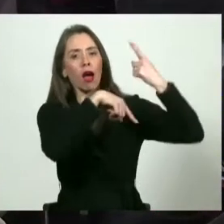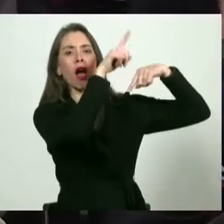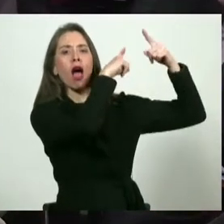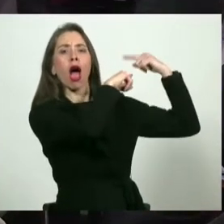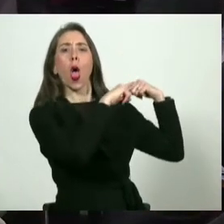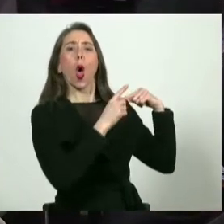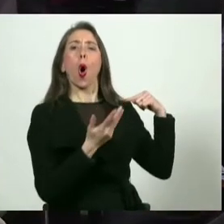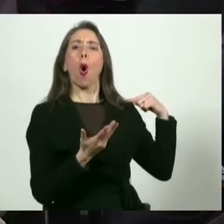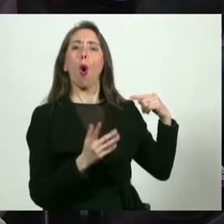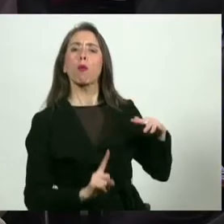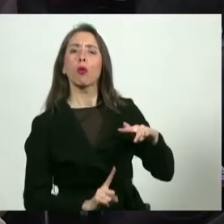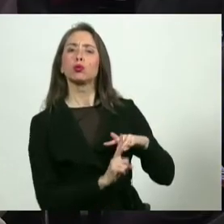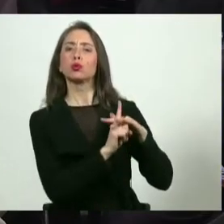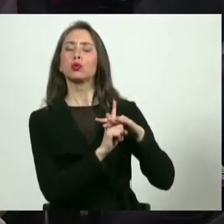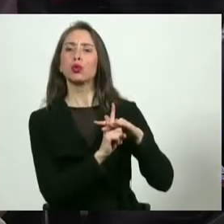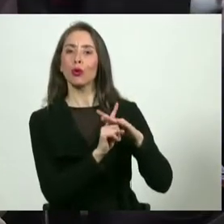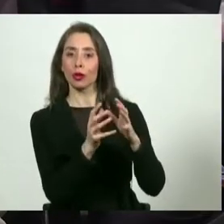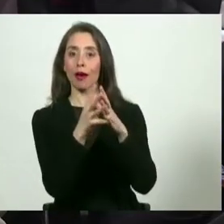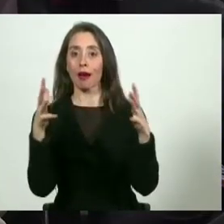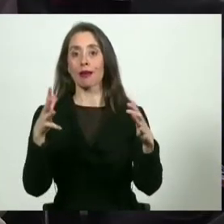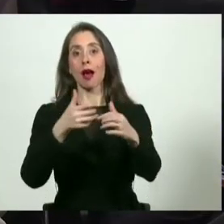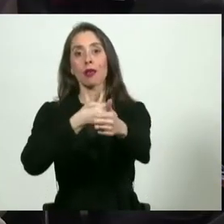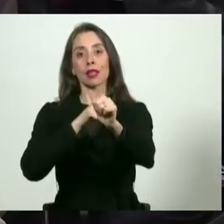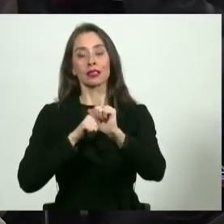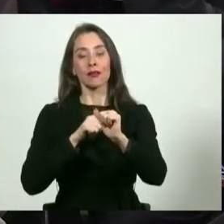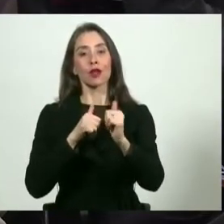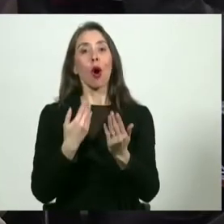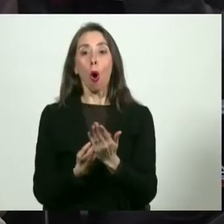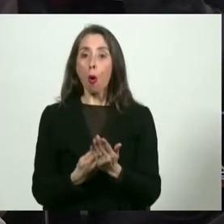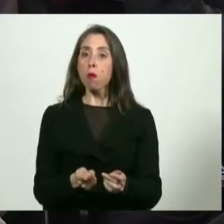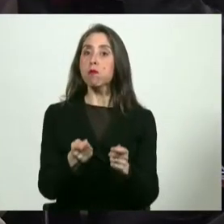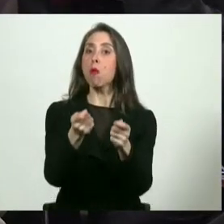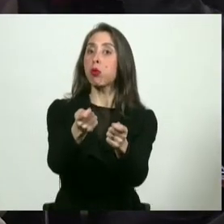fue este gran desafío de proponer